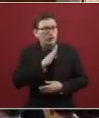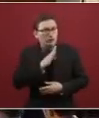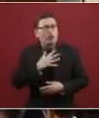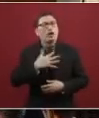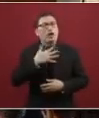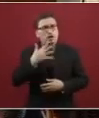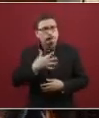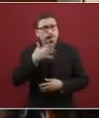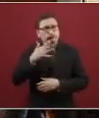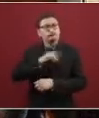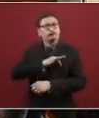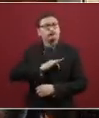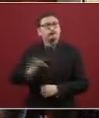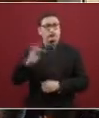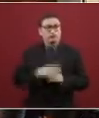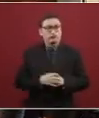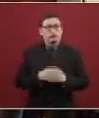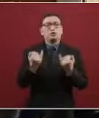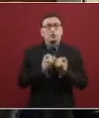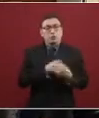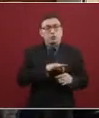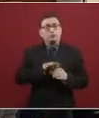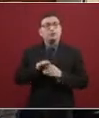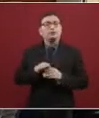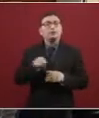por fraude electoral